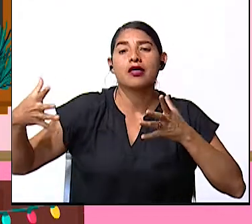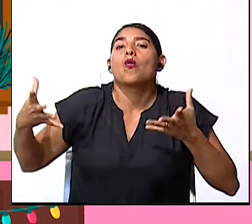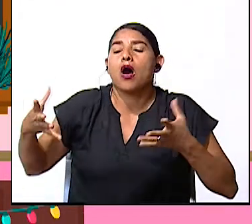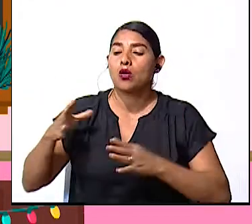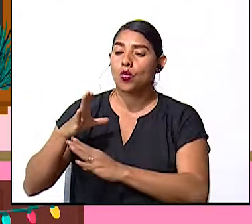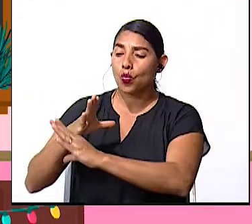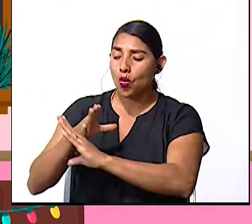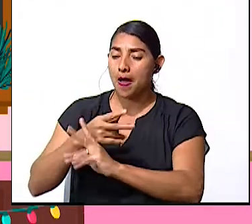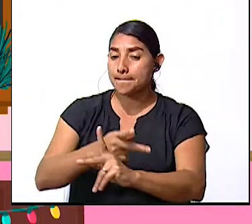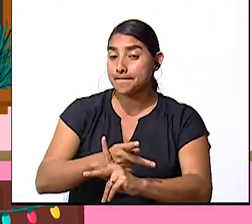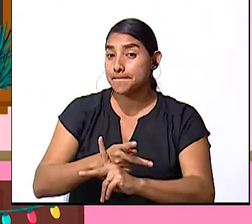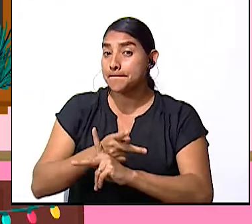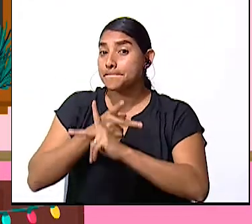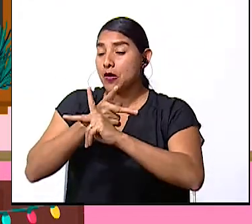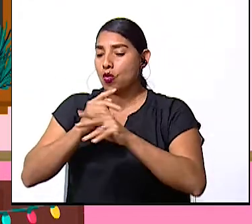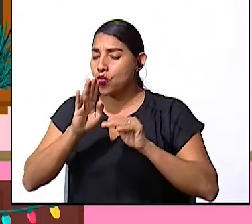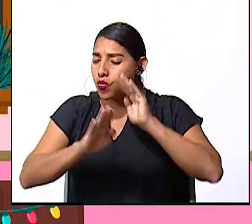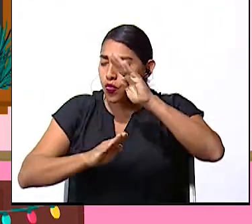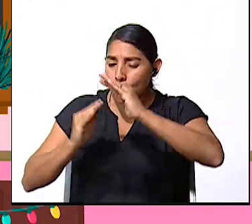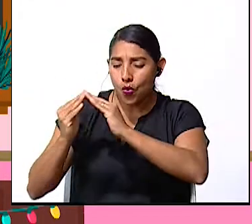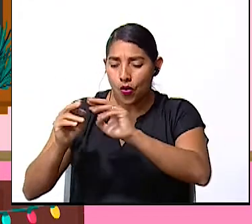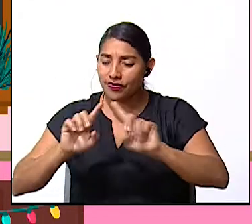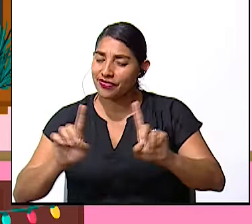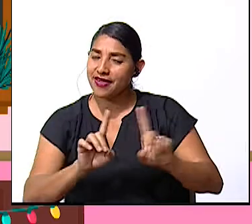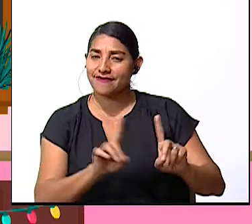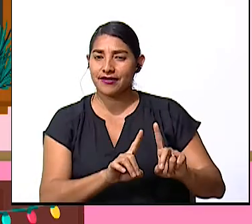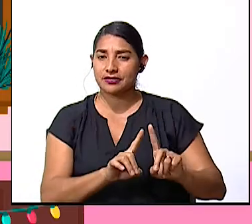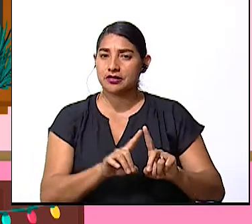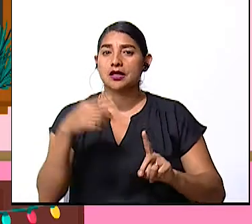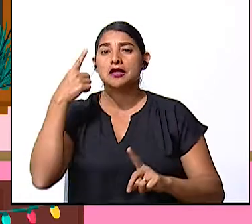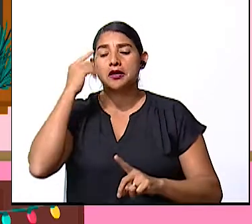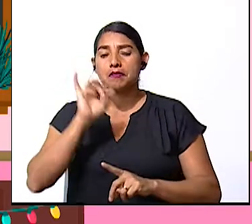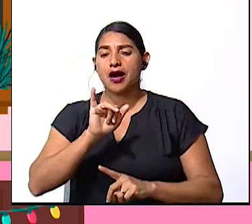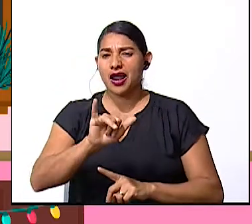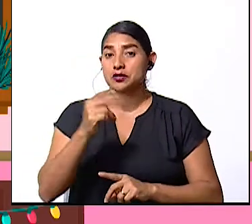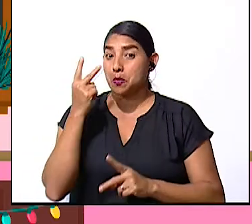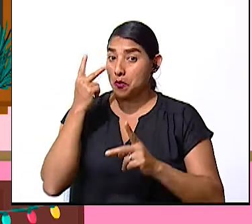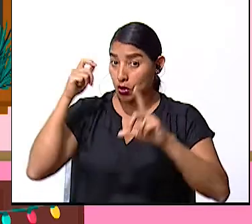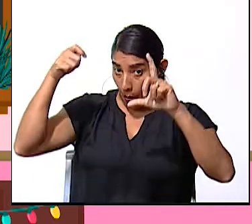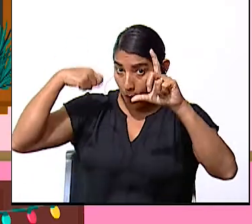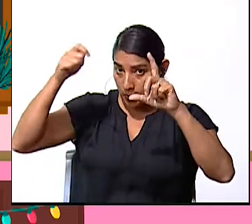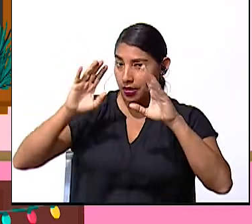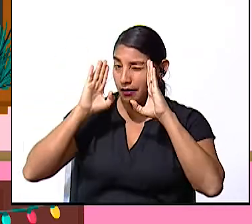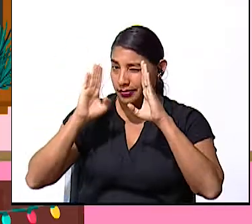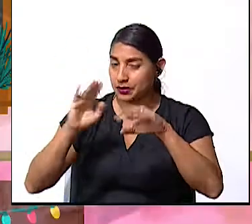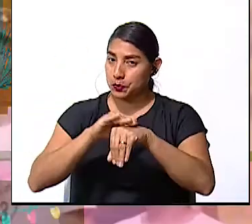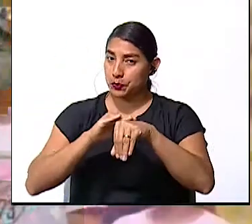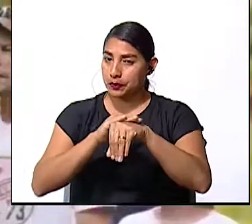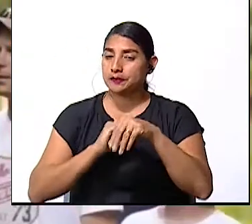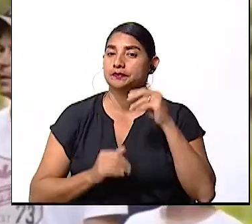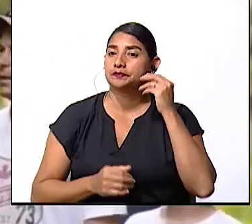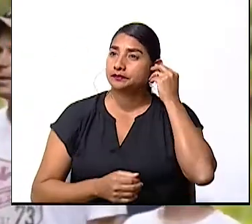y proteger nuestra biodiversidad. Pero para eso vamos a ver este video. Pónganle atención.